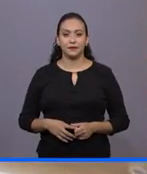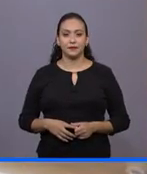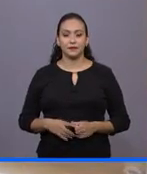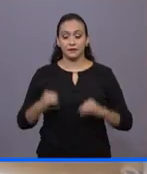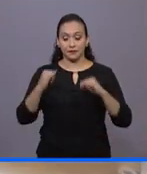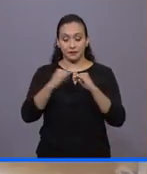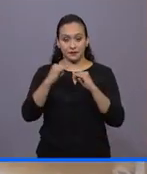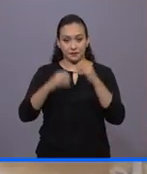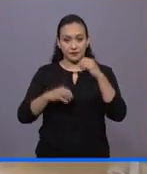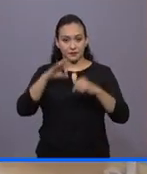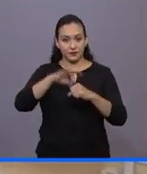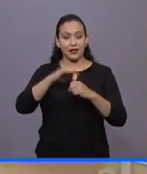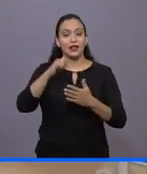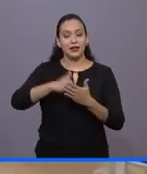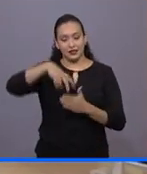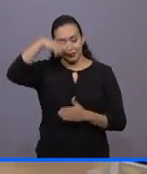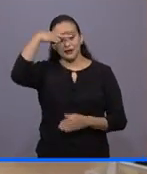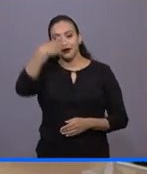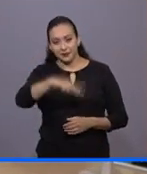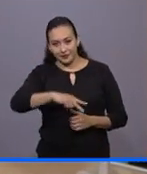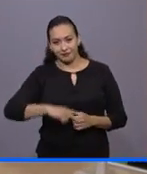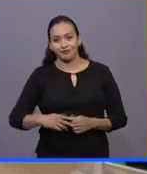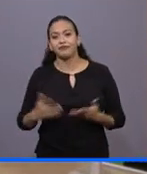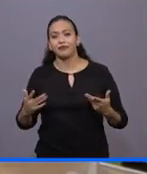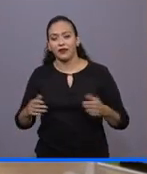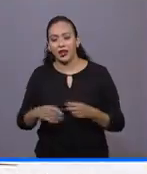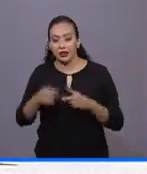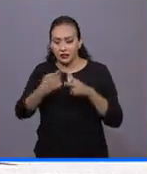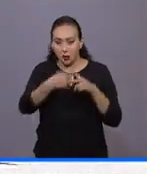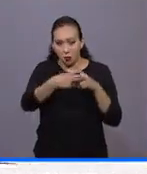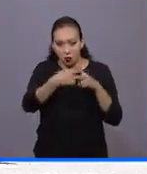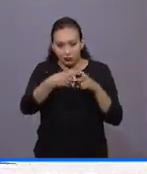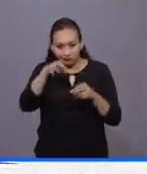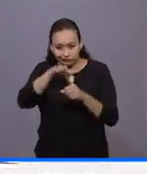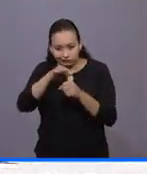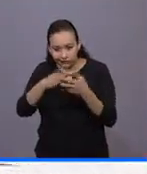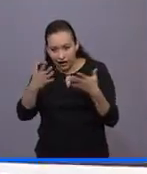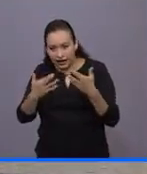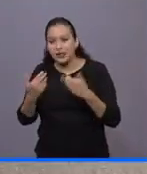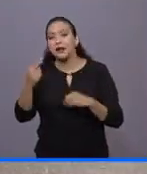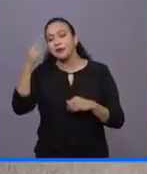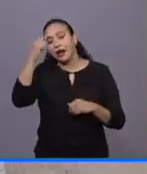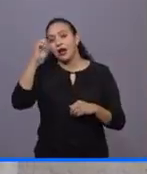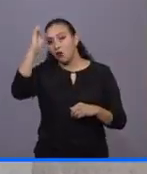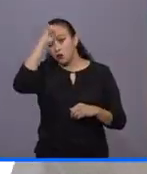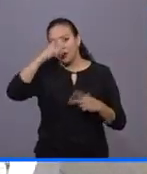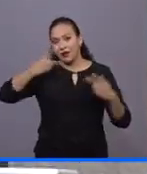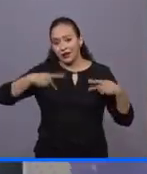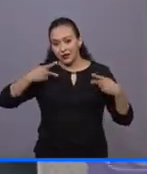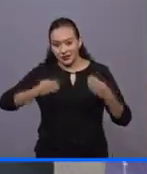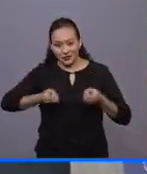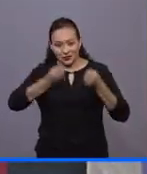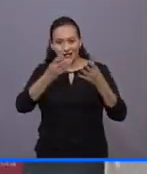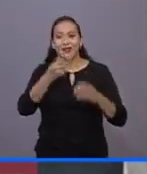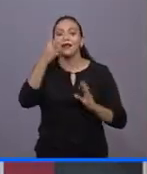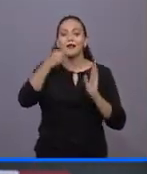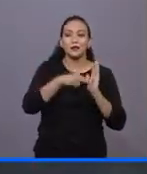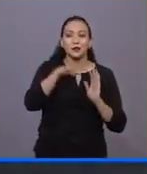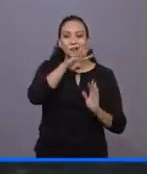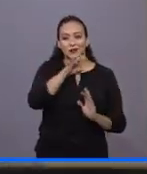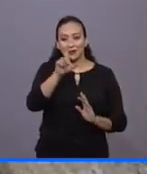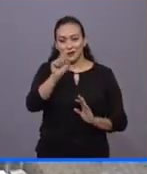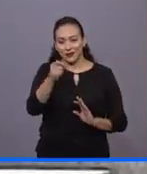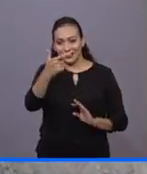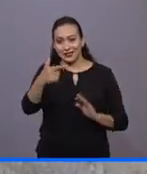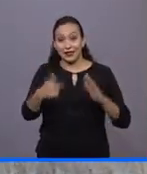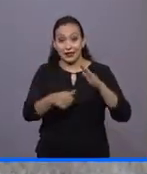El Instituto Electoral de la Ciudad de México realiza el cómputo y validación de las opiniones recibidas en las 2,427